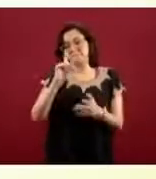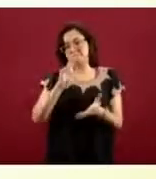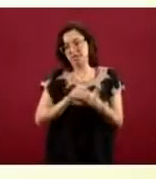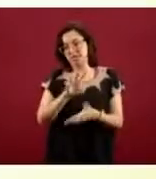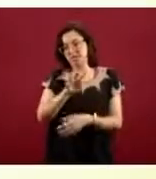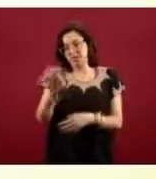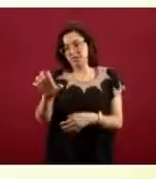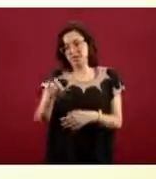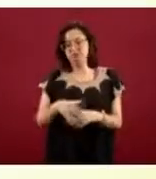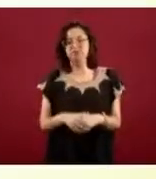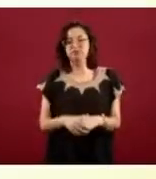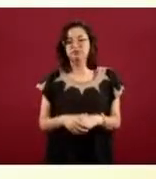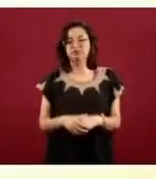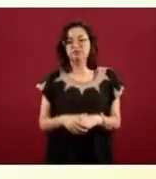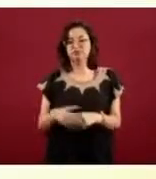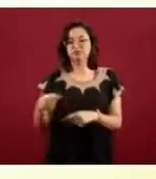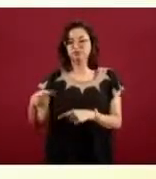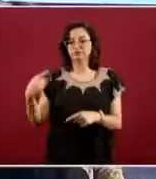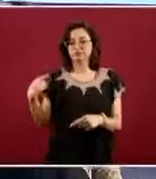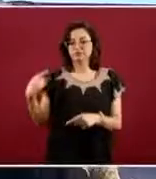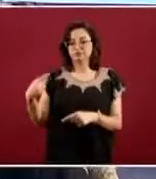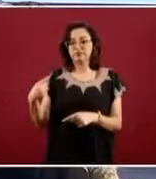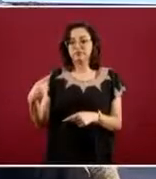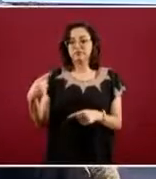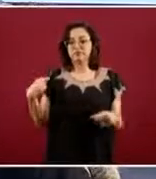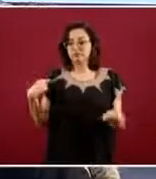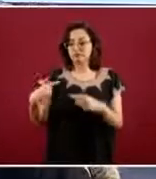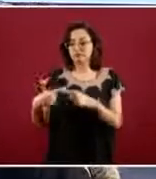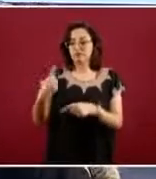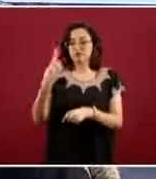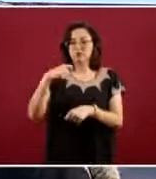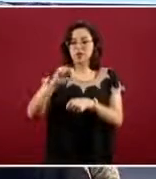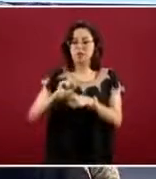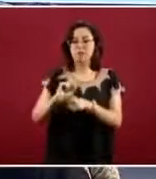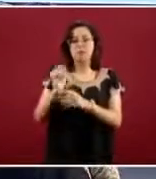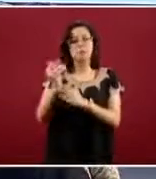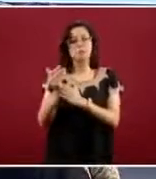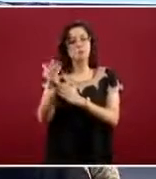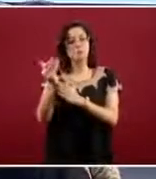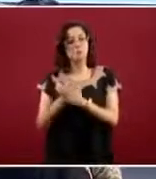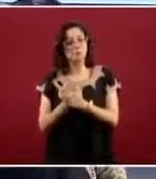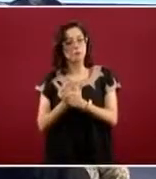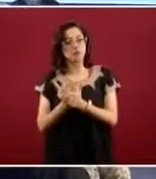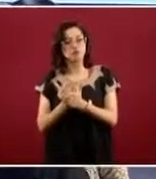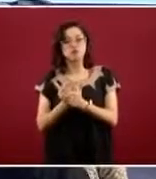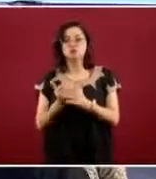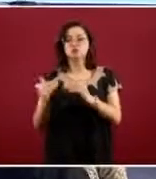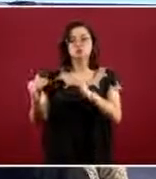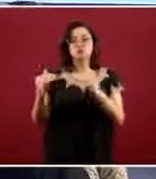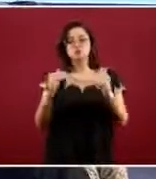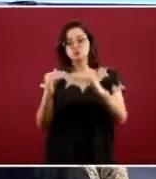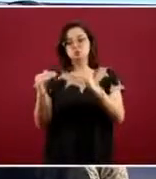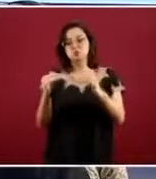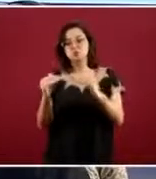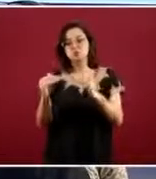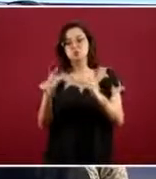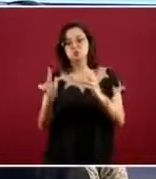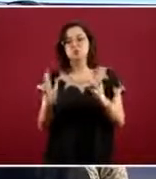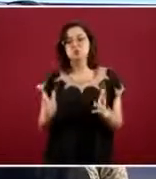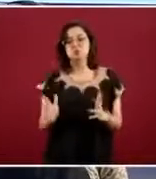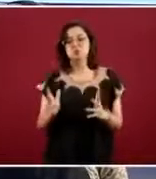última semana, con variaciones un poco mayores o menores, se puede decir que hemos tenido prácticamente una